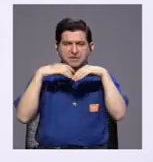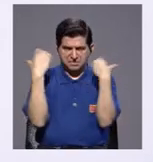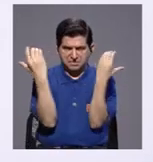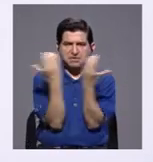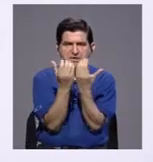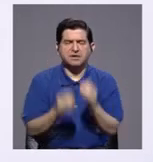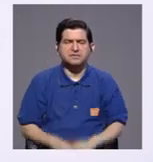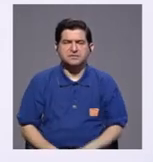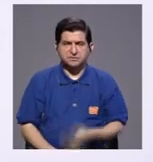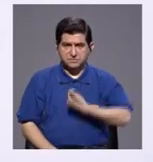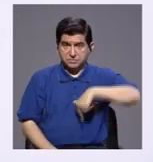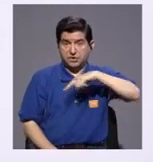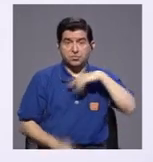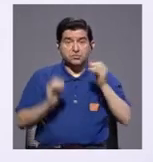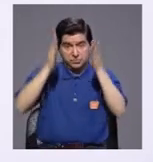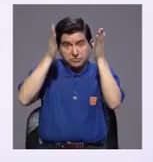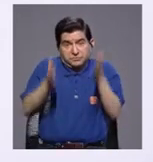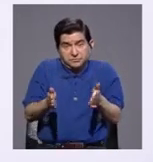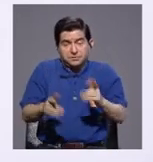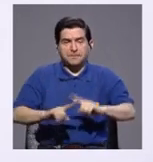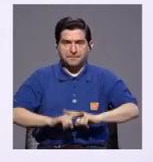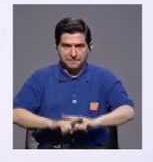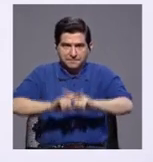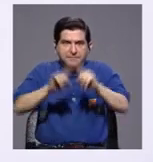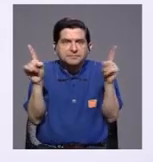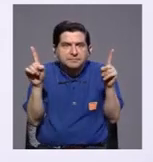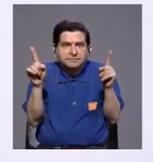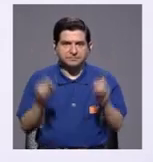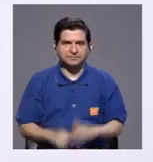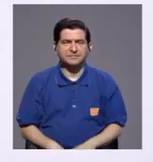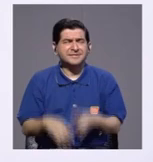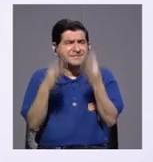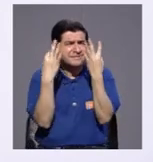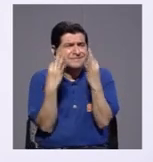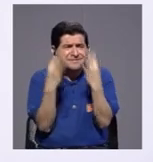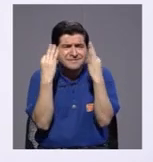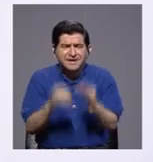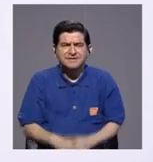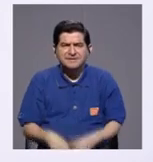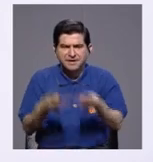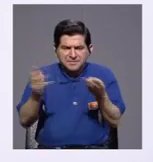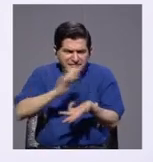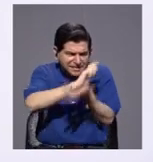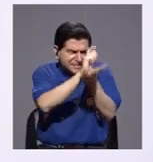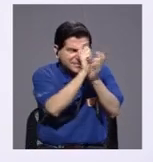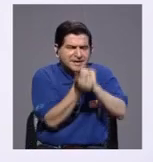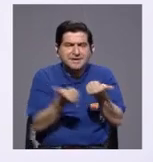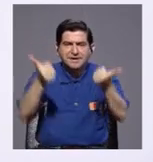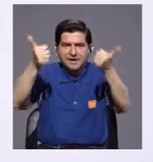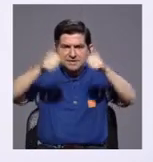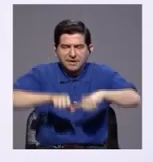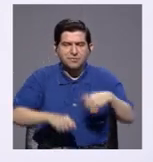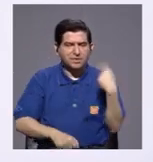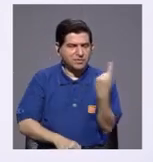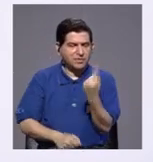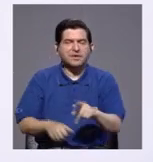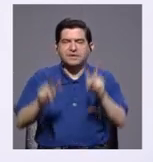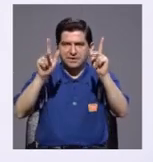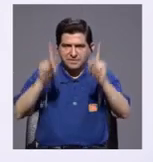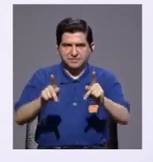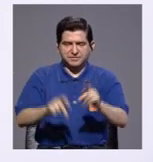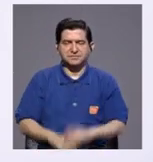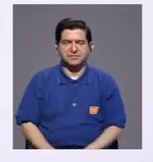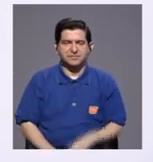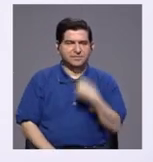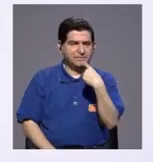como profesores que somos todos pero este hemos tratado de adaptar los materiales de acuerdo a cada uno de los públicos por ejemplo